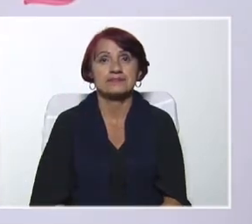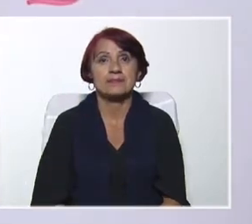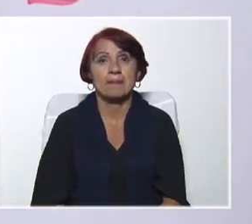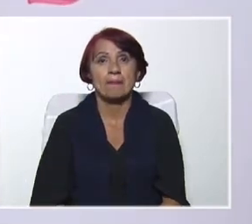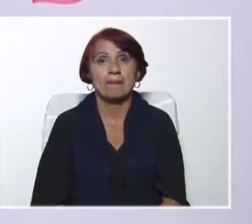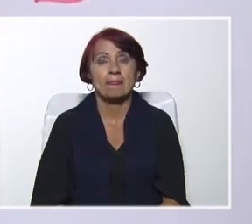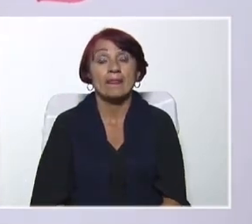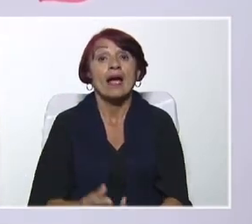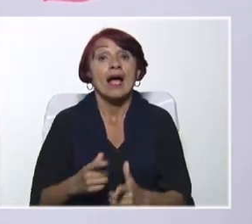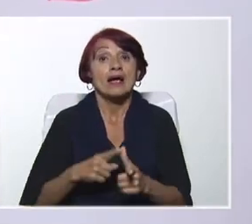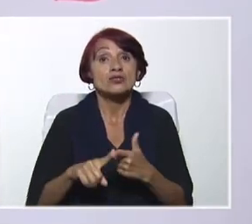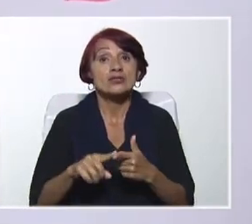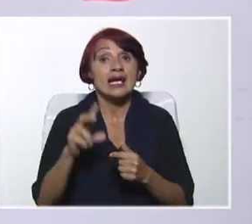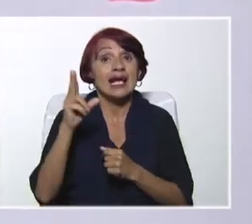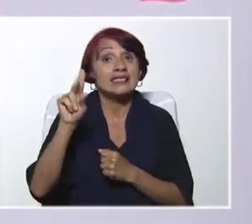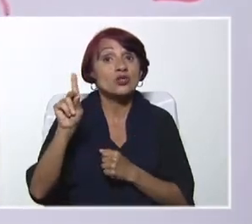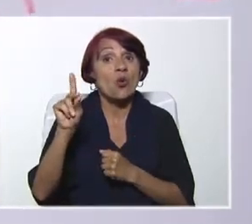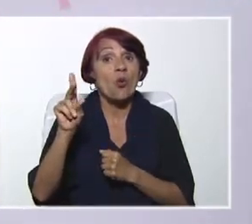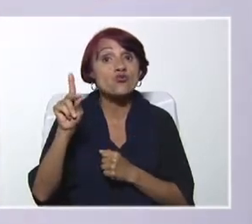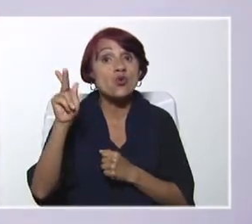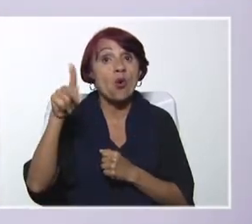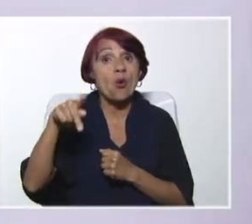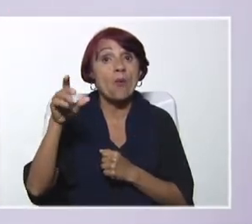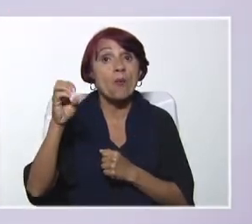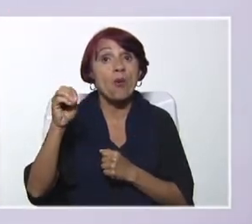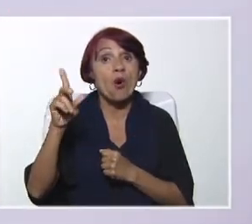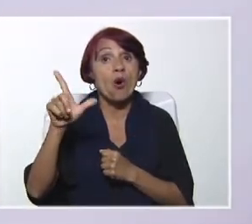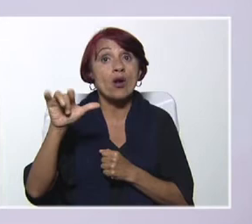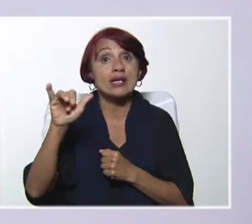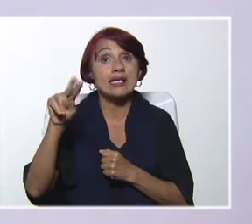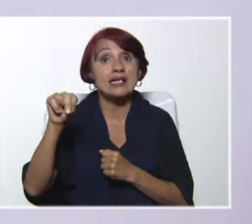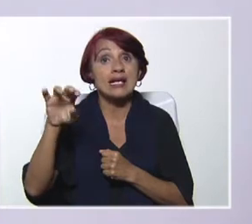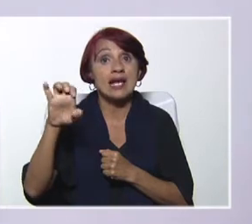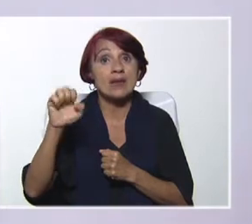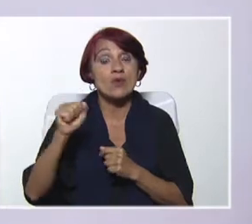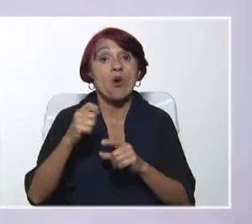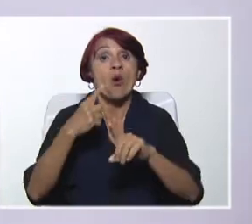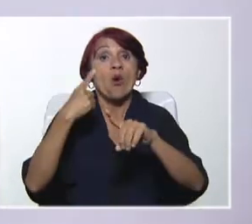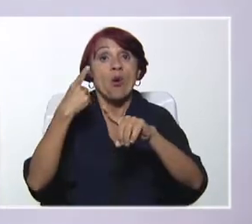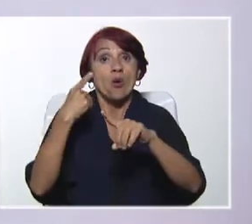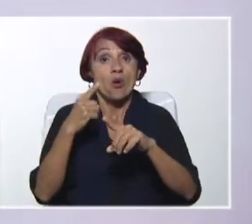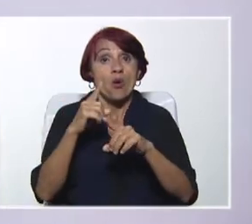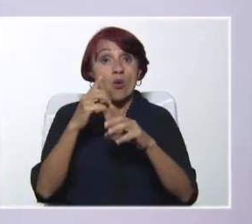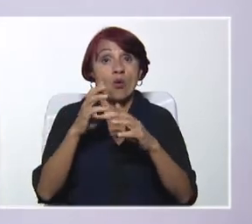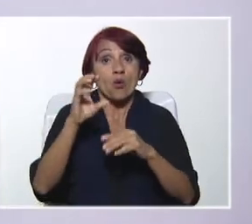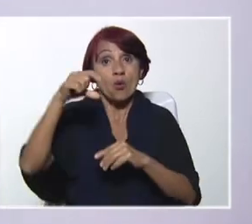¿Sí? El segundo polinomio que tenemos es q de x,